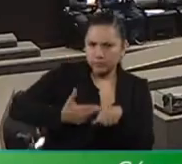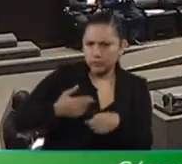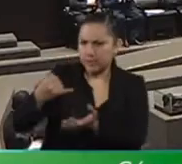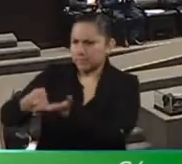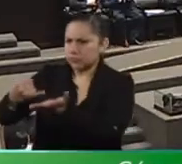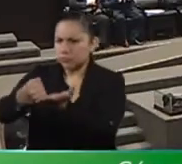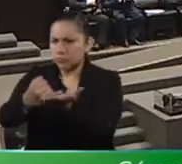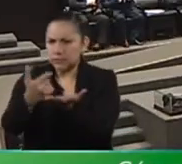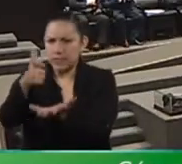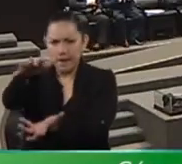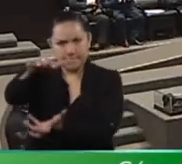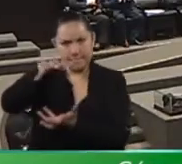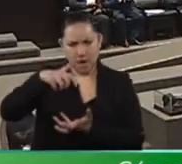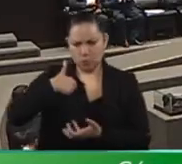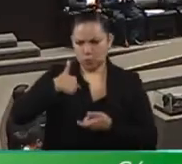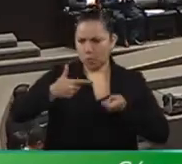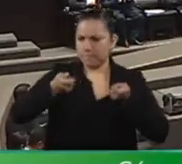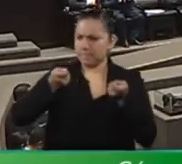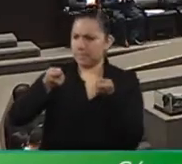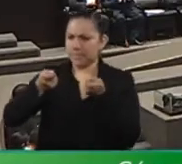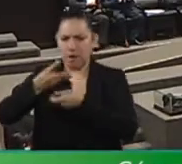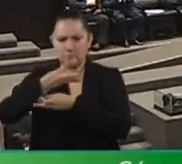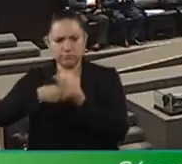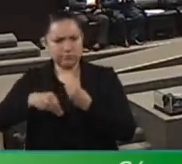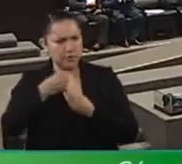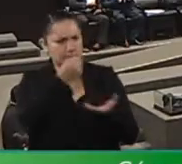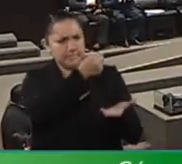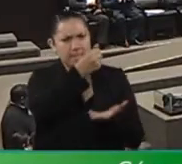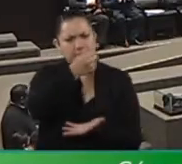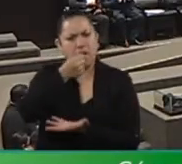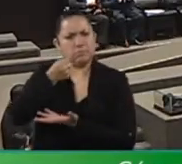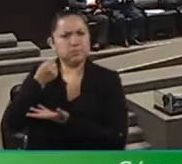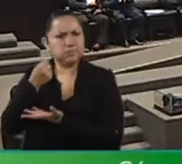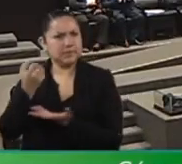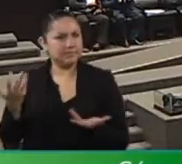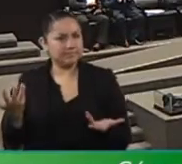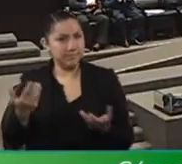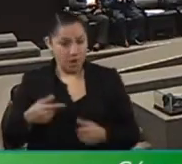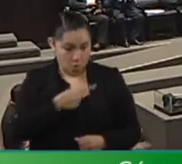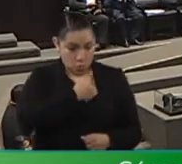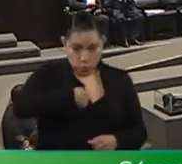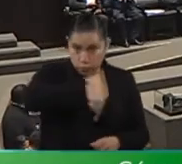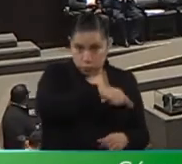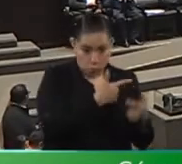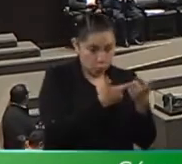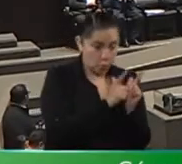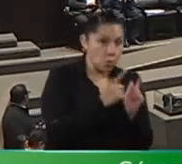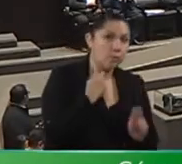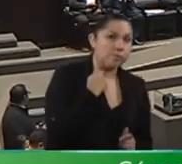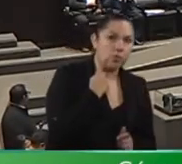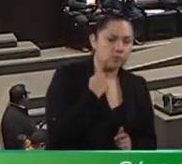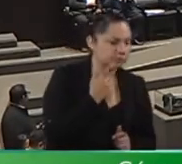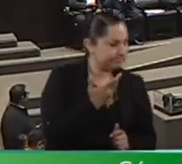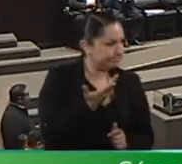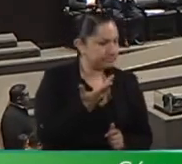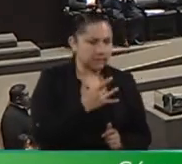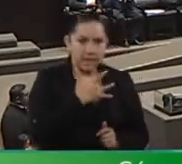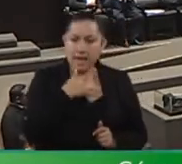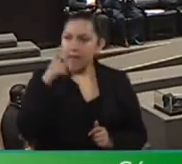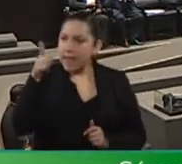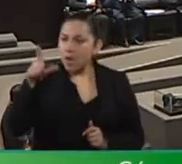Movimiento Ciudadano proponemos la desaparición del trato paternalista y clientelar que el gobierno ha dado a los